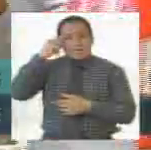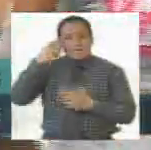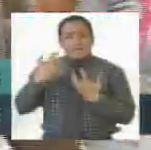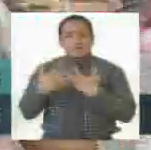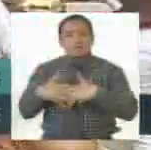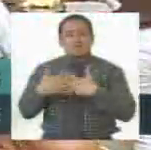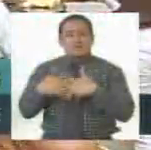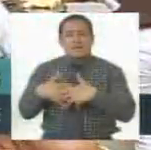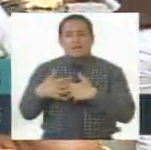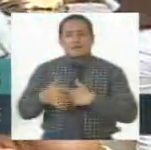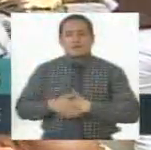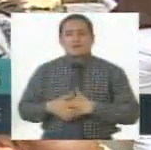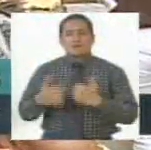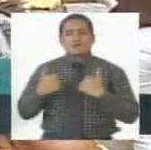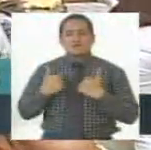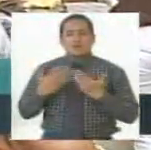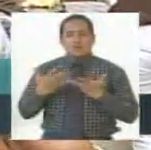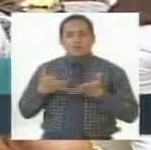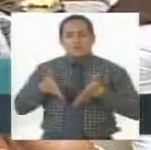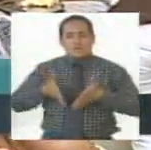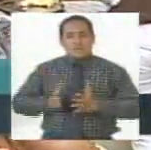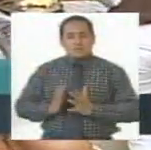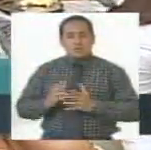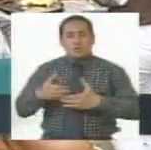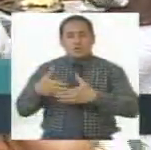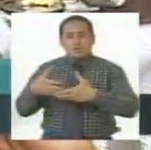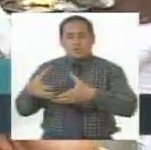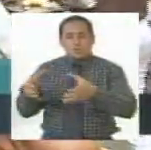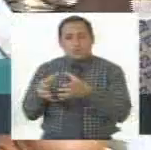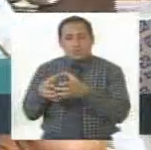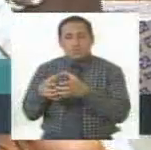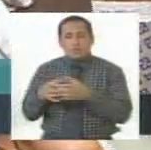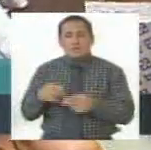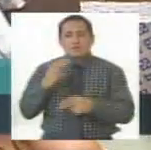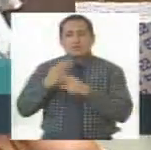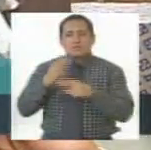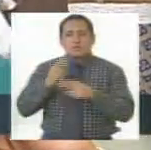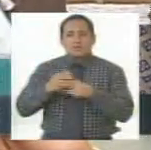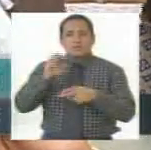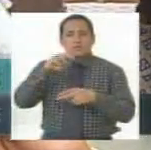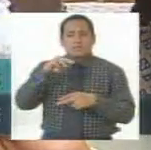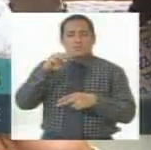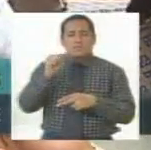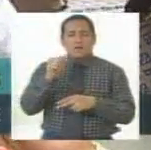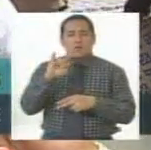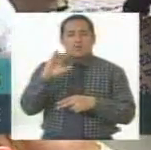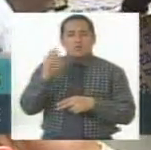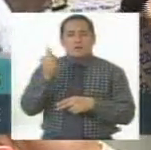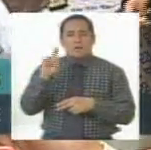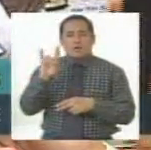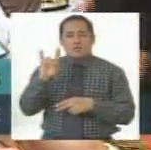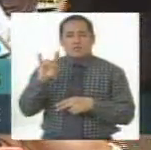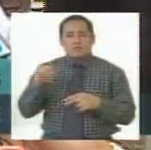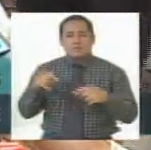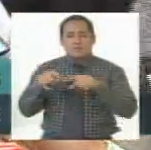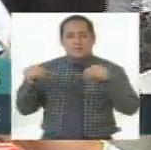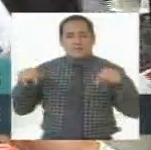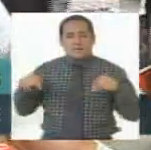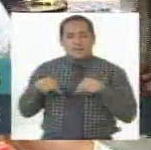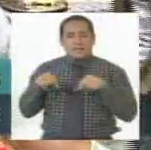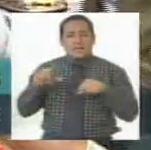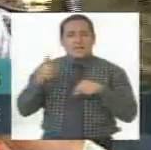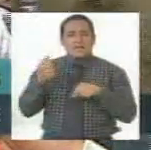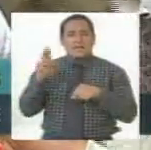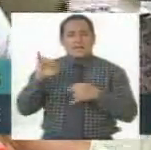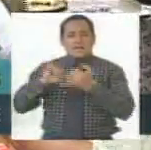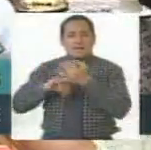industrial yo provengo de una de una comunidad que se llama mauco del distrito de de lares que es de